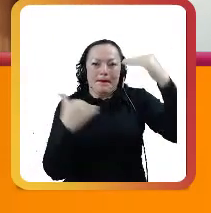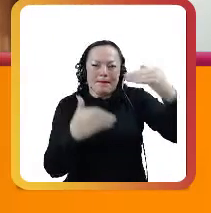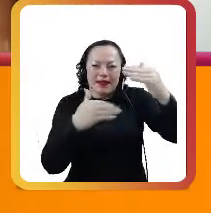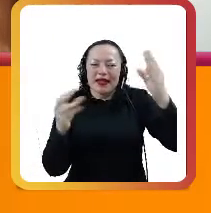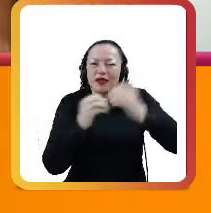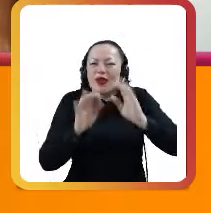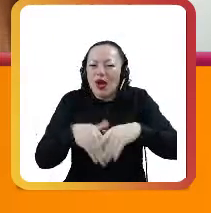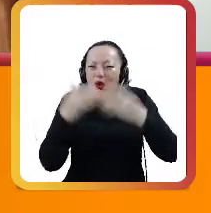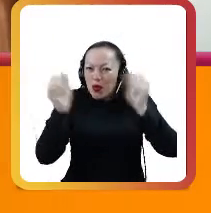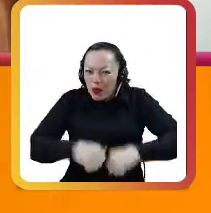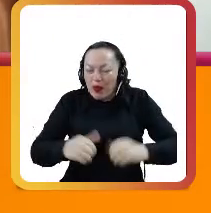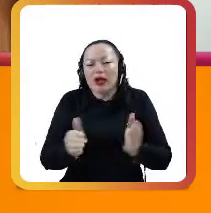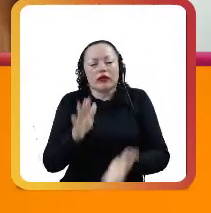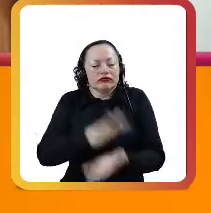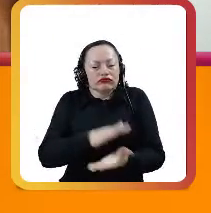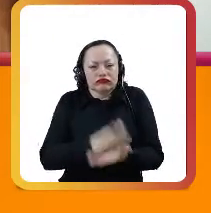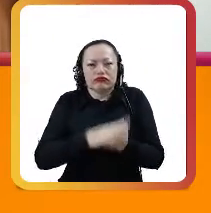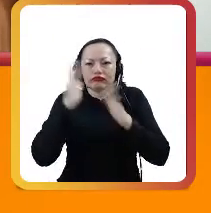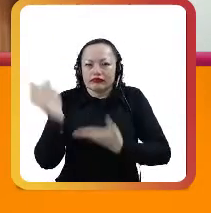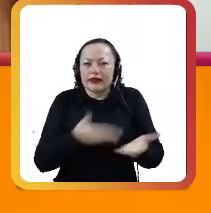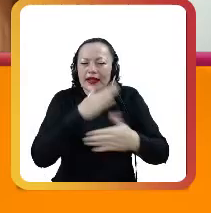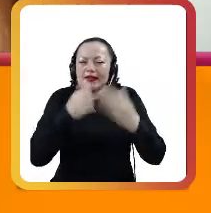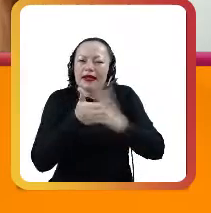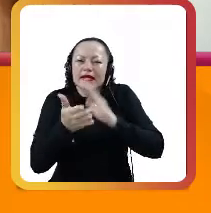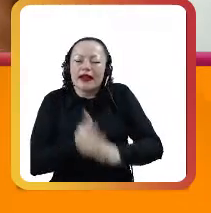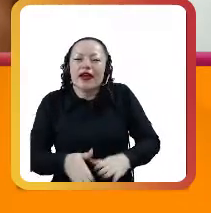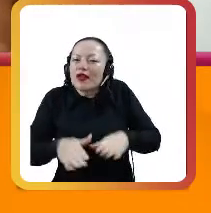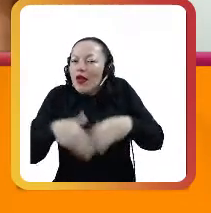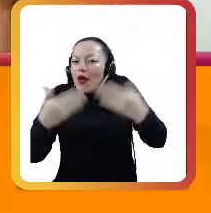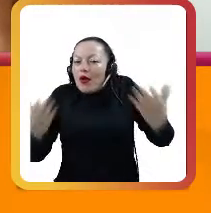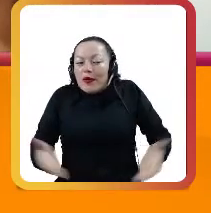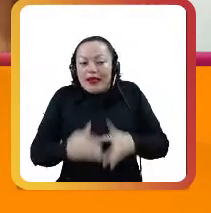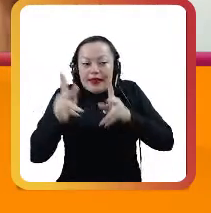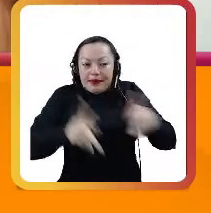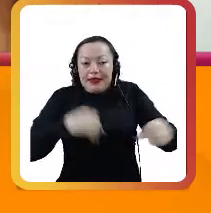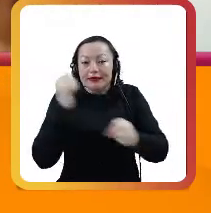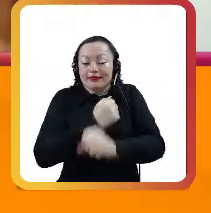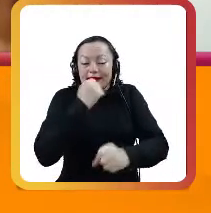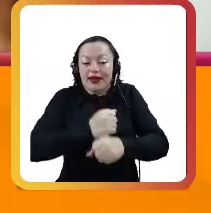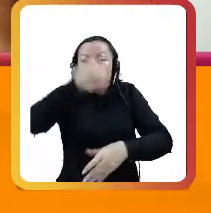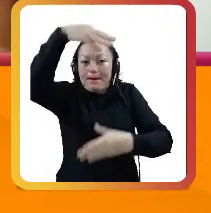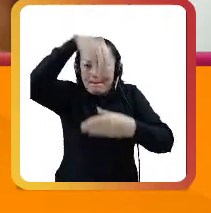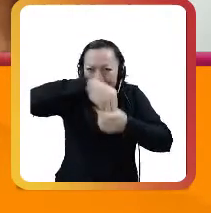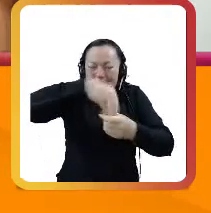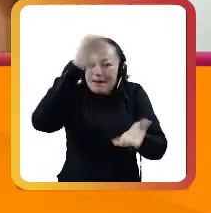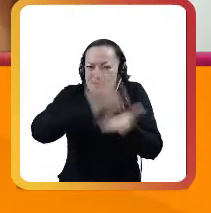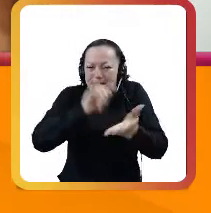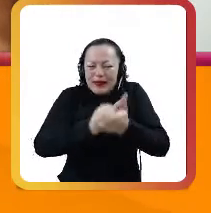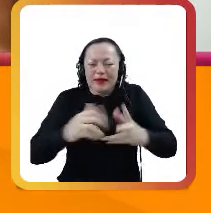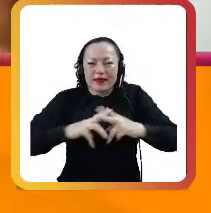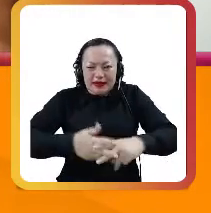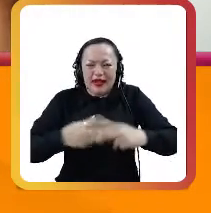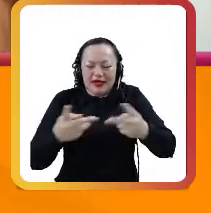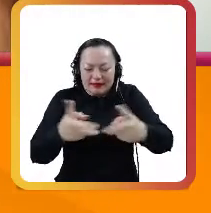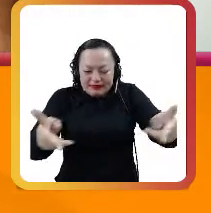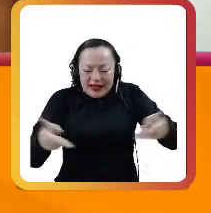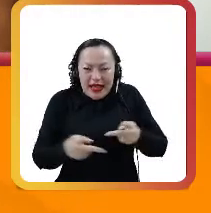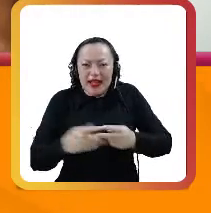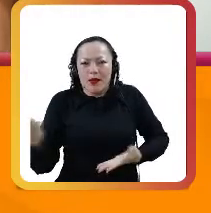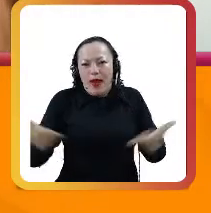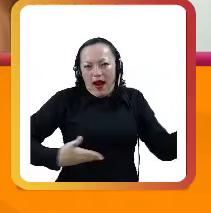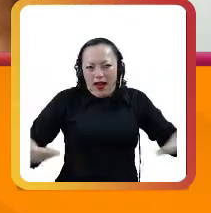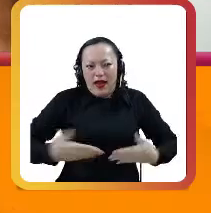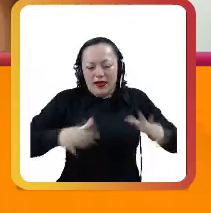así se pueda darle tranquilidad a los empleados que trabajan en ese taller o en ese almacén o en ese